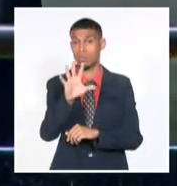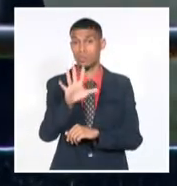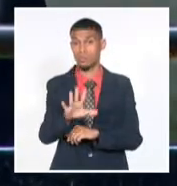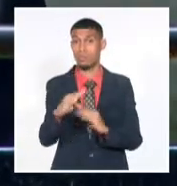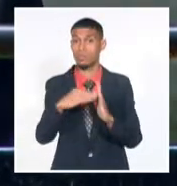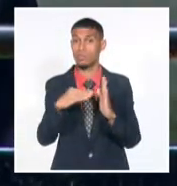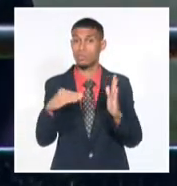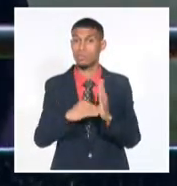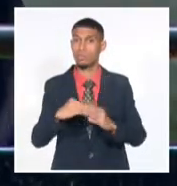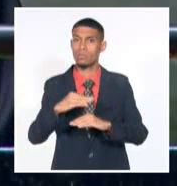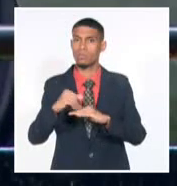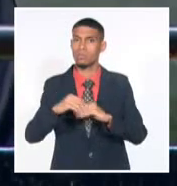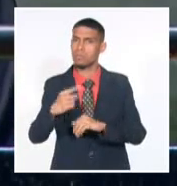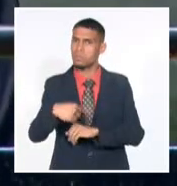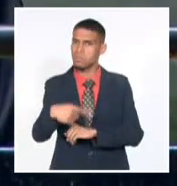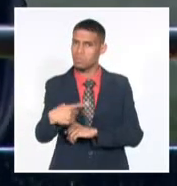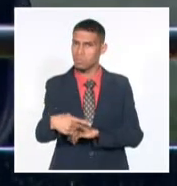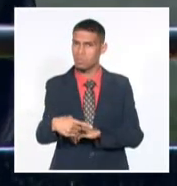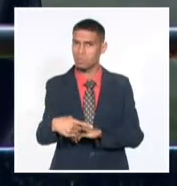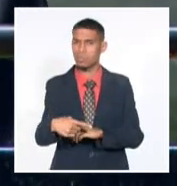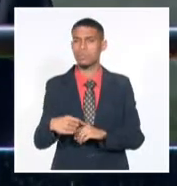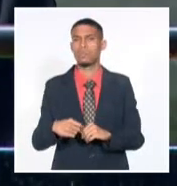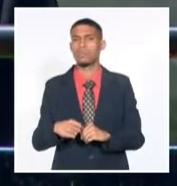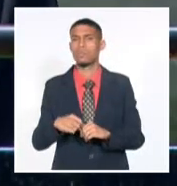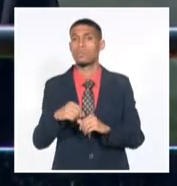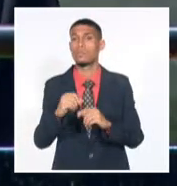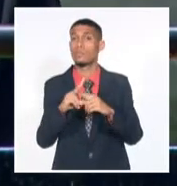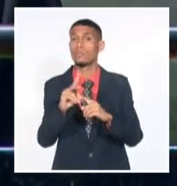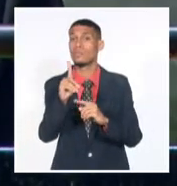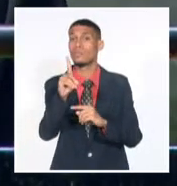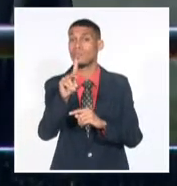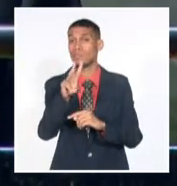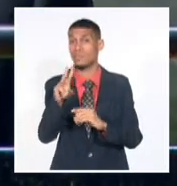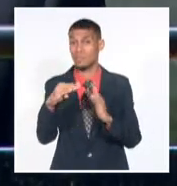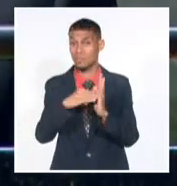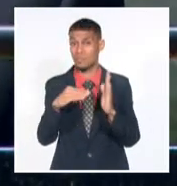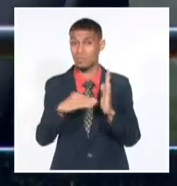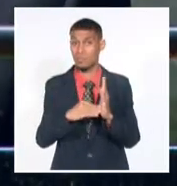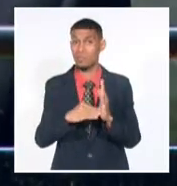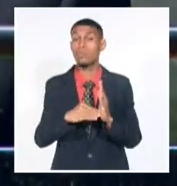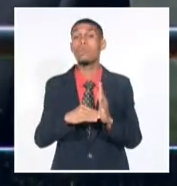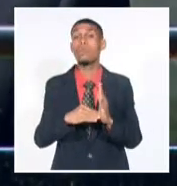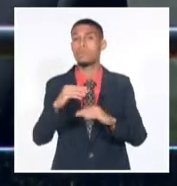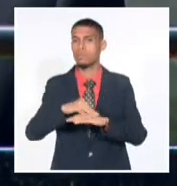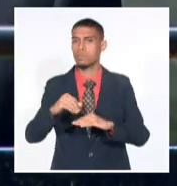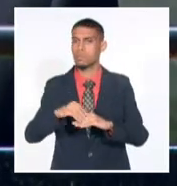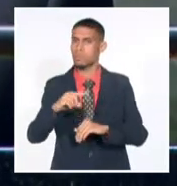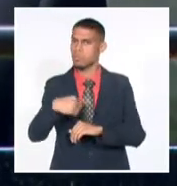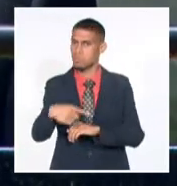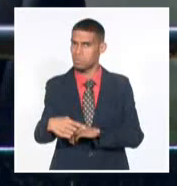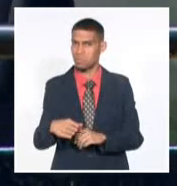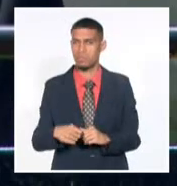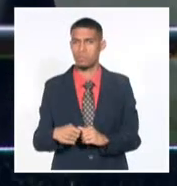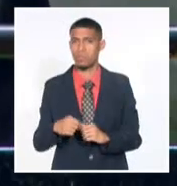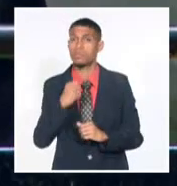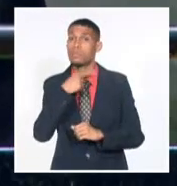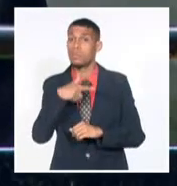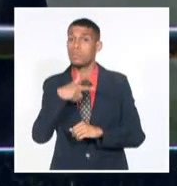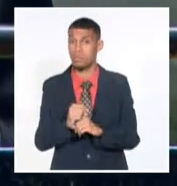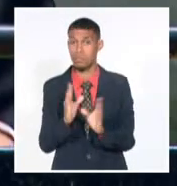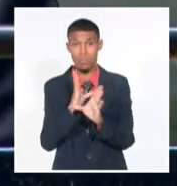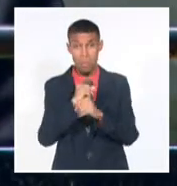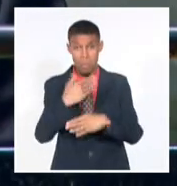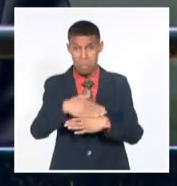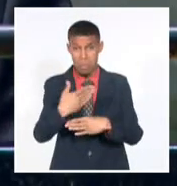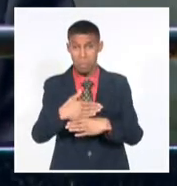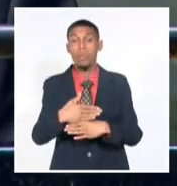dólares mensuales y más de 13 millones diarios. De no existir el bloqueo, el Producto